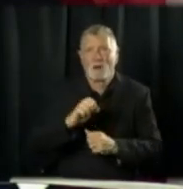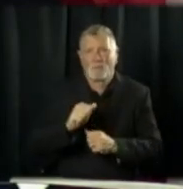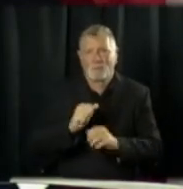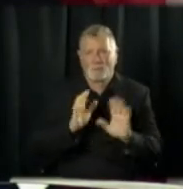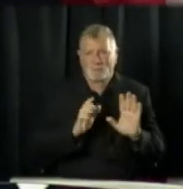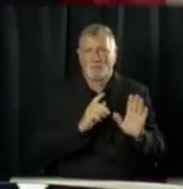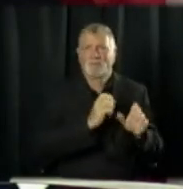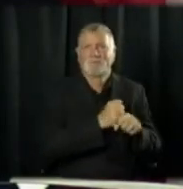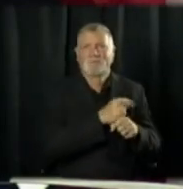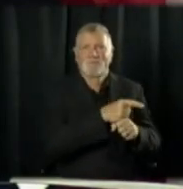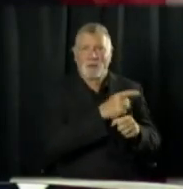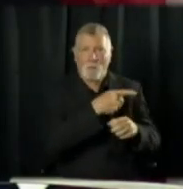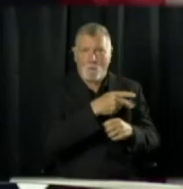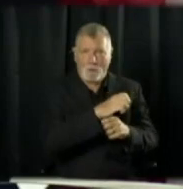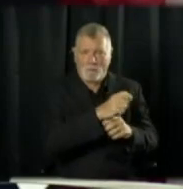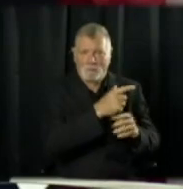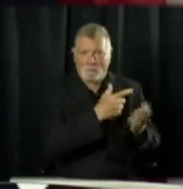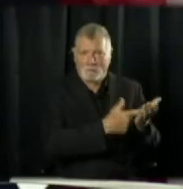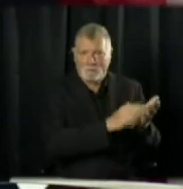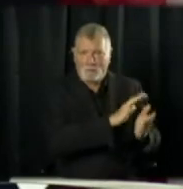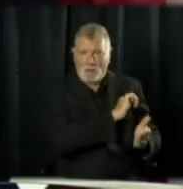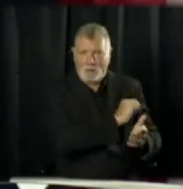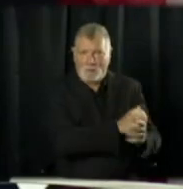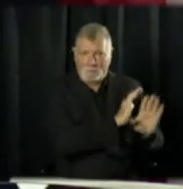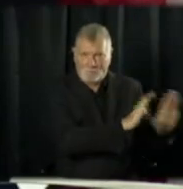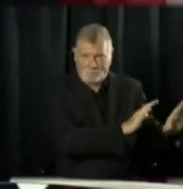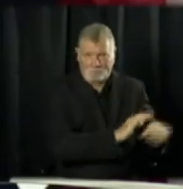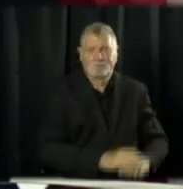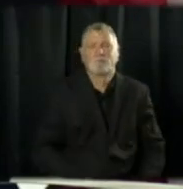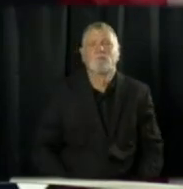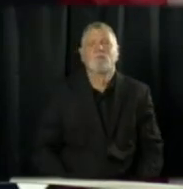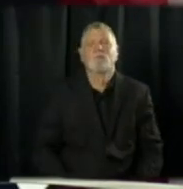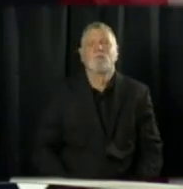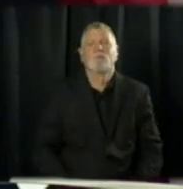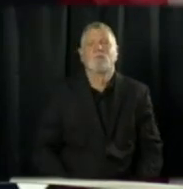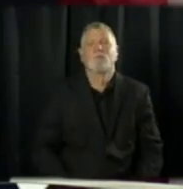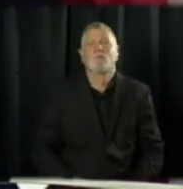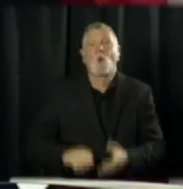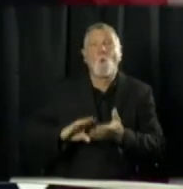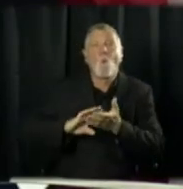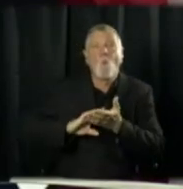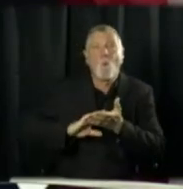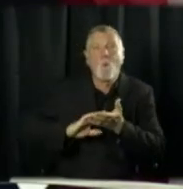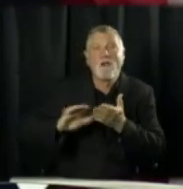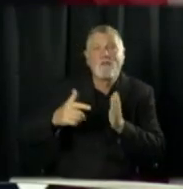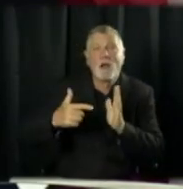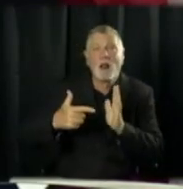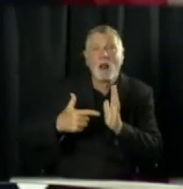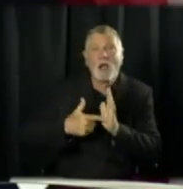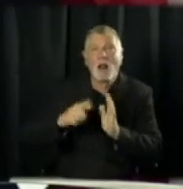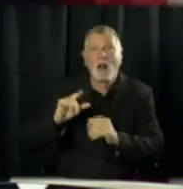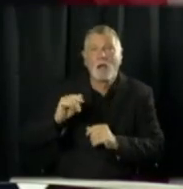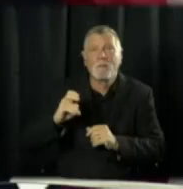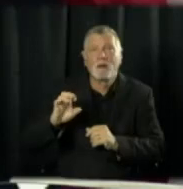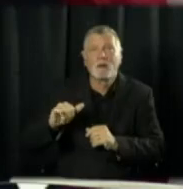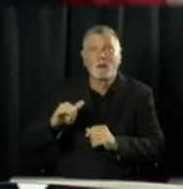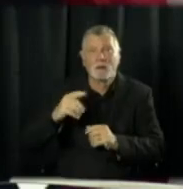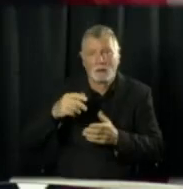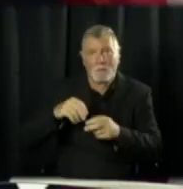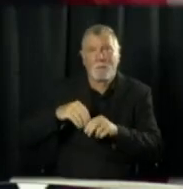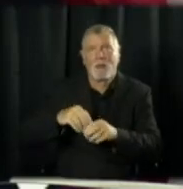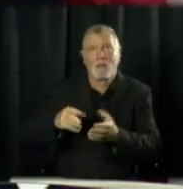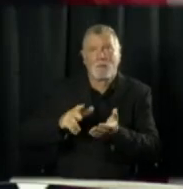con PREP, y vamos a esperar que esta Junta de Energía determine. Y lo que Betty